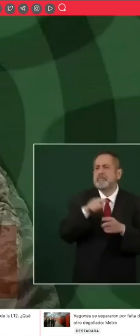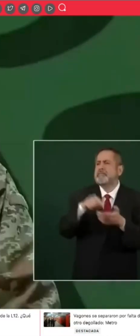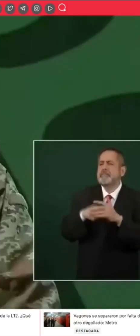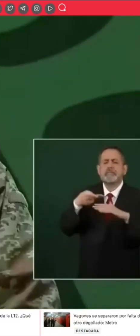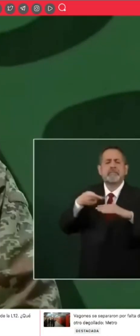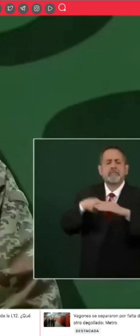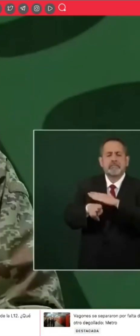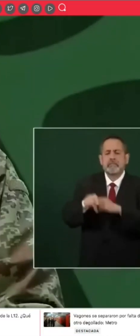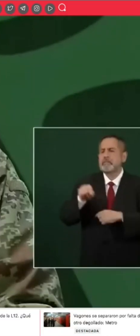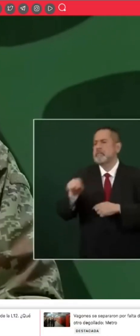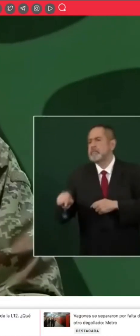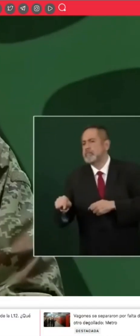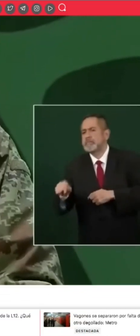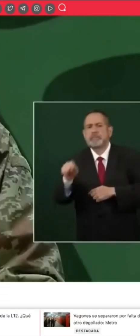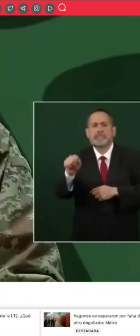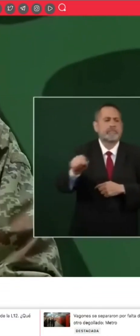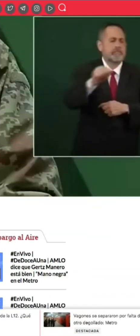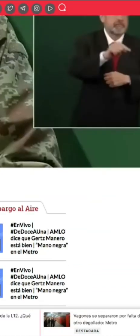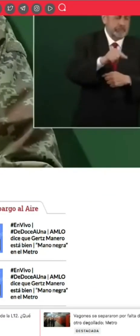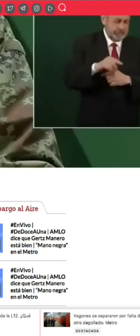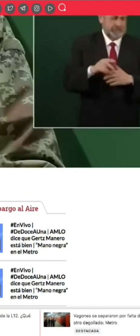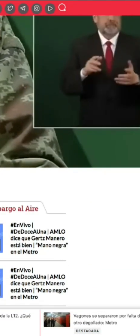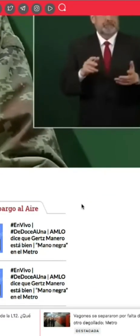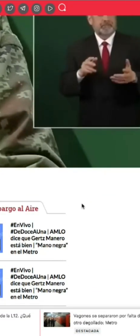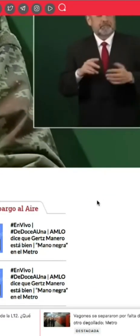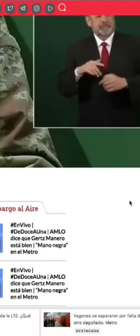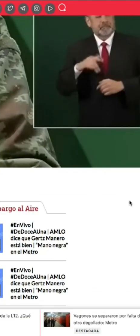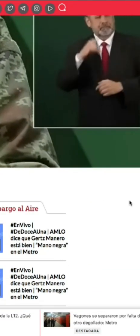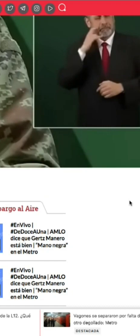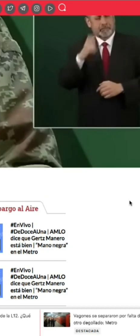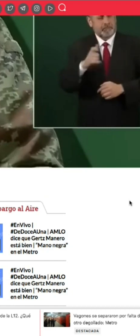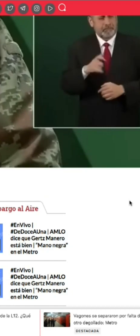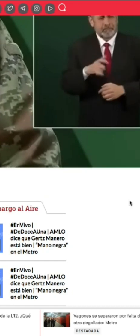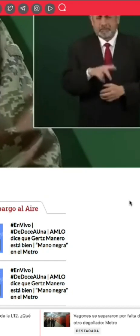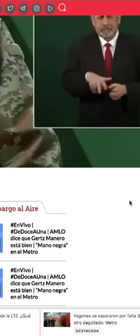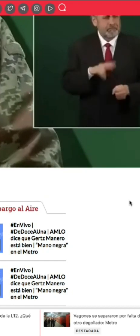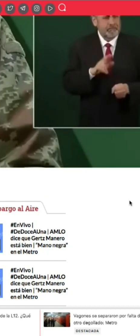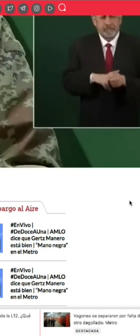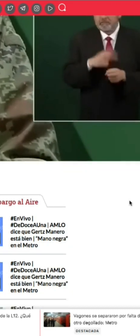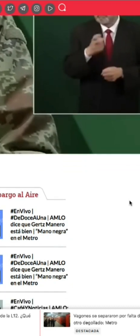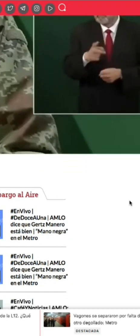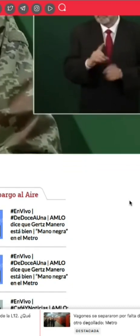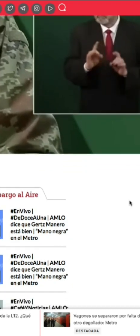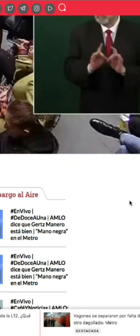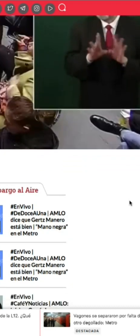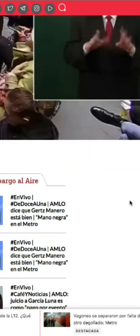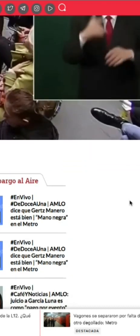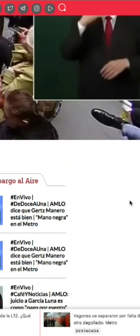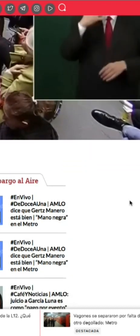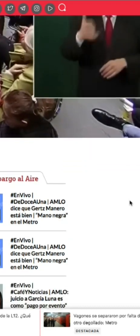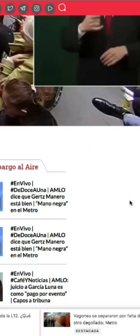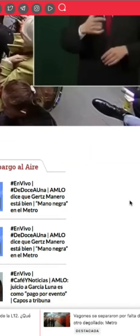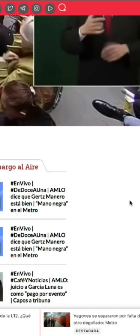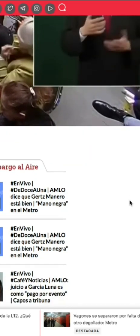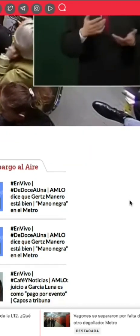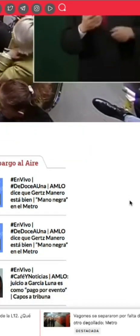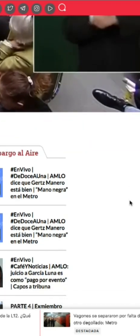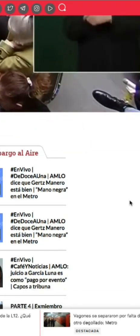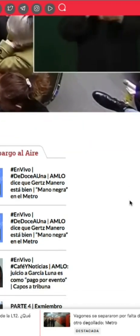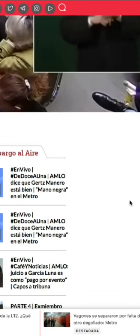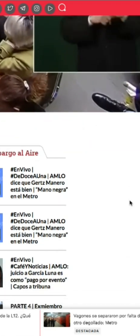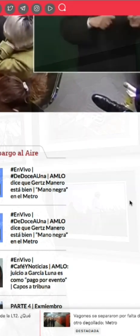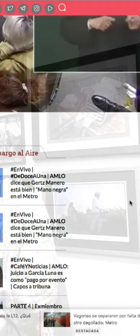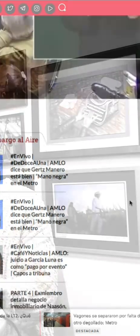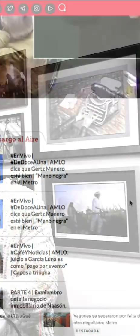de transporte colectivo. O sea, retomando también la teoría de la que ha hablado la mandataria de la Ciudad de México, Claudia Sheinbaum, de que no son